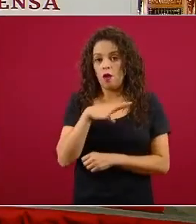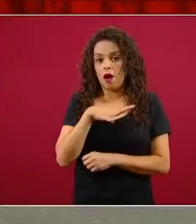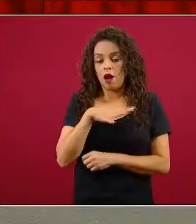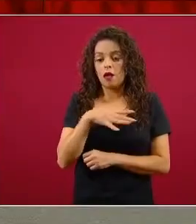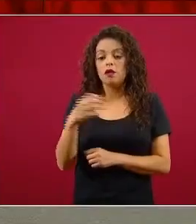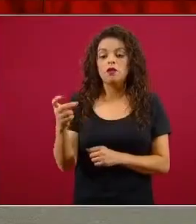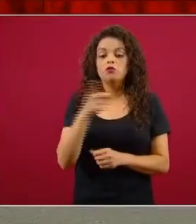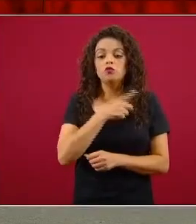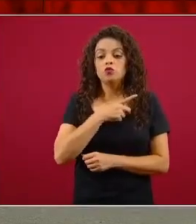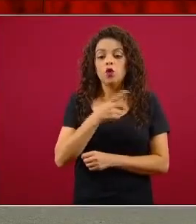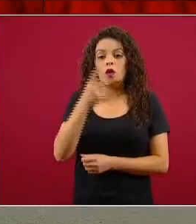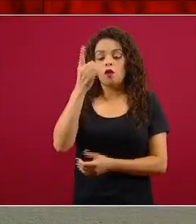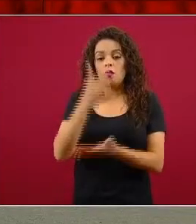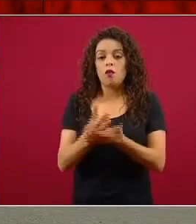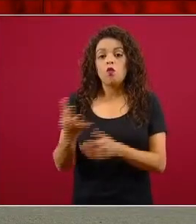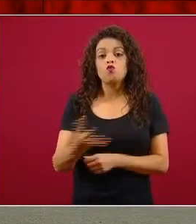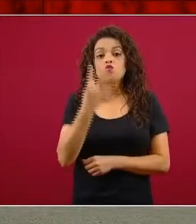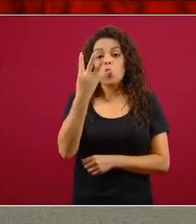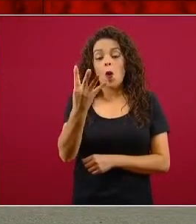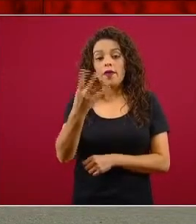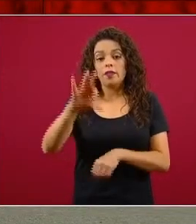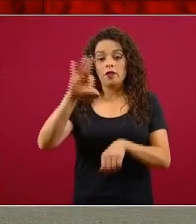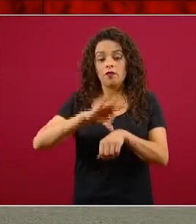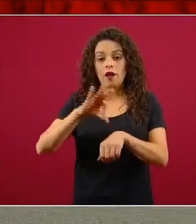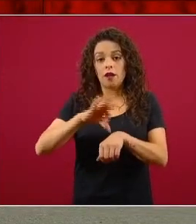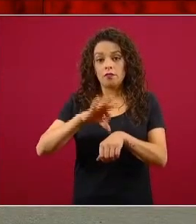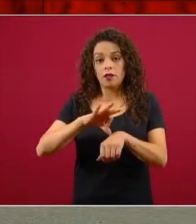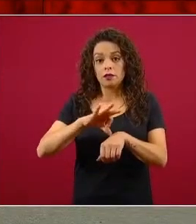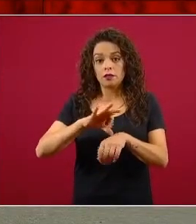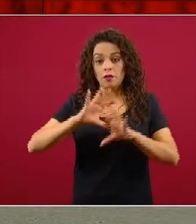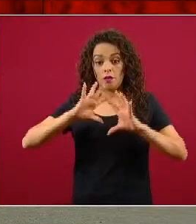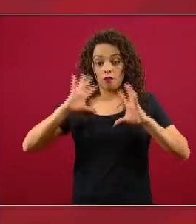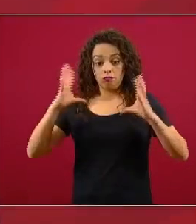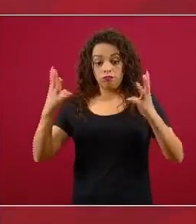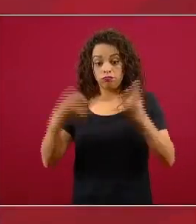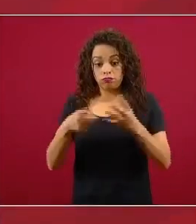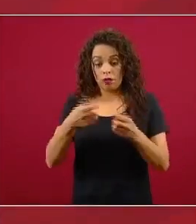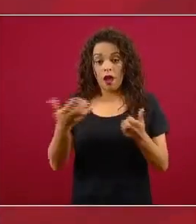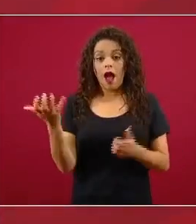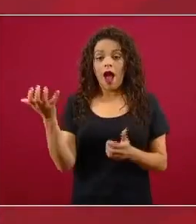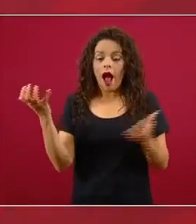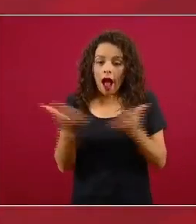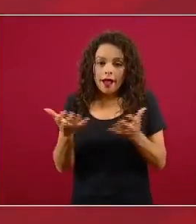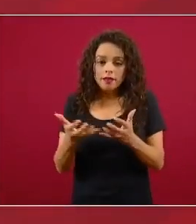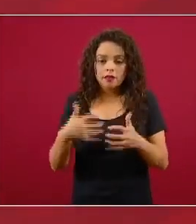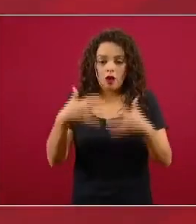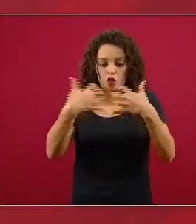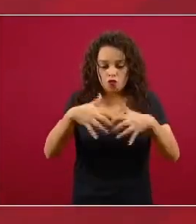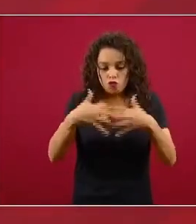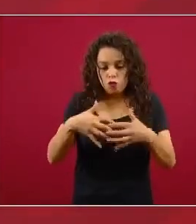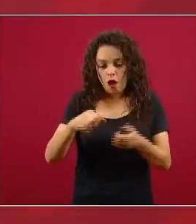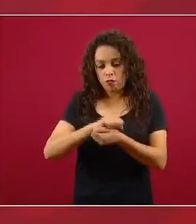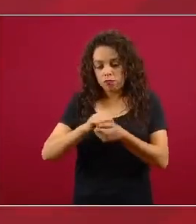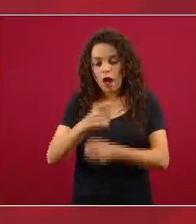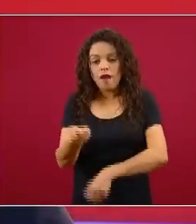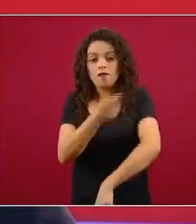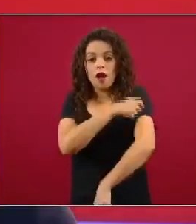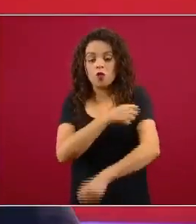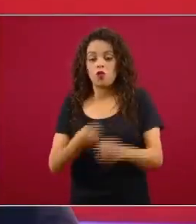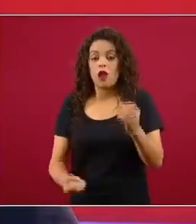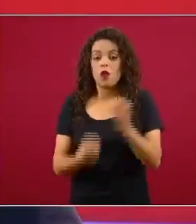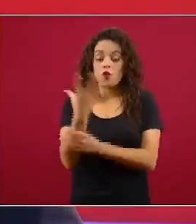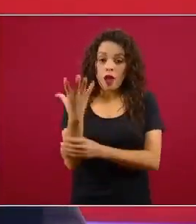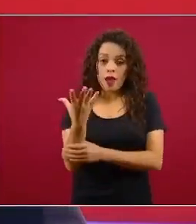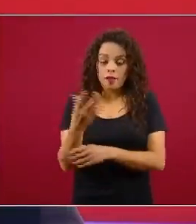4 empresas farmacéuticas globales que generan vacunas nuevas y, si consideramos de manera un poquito